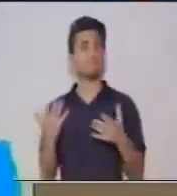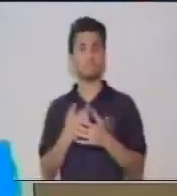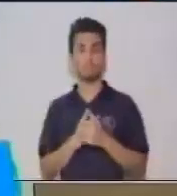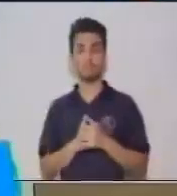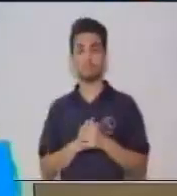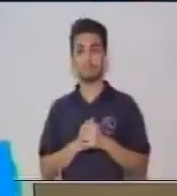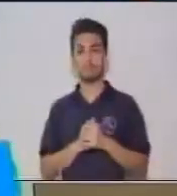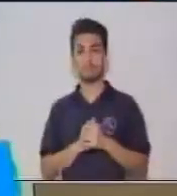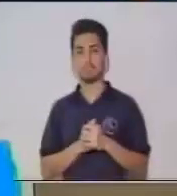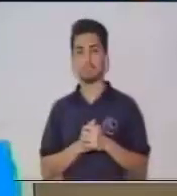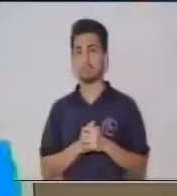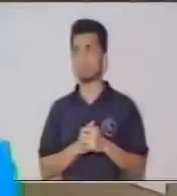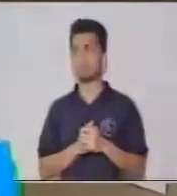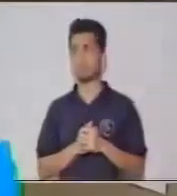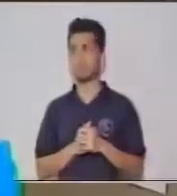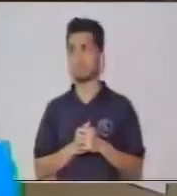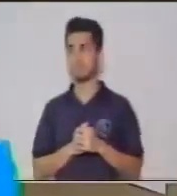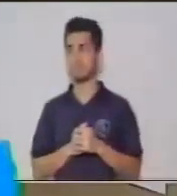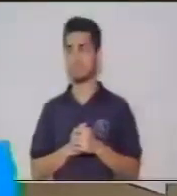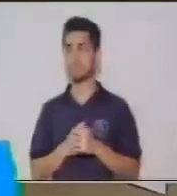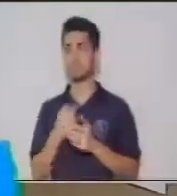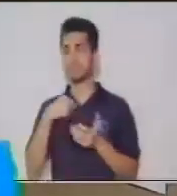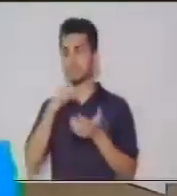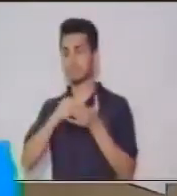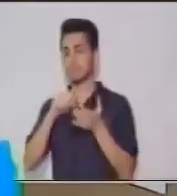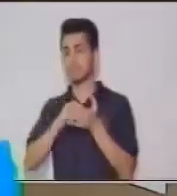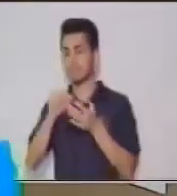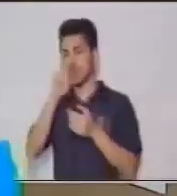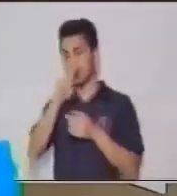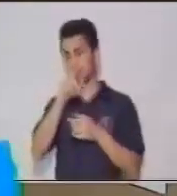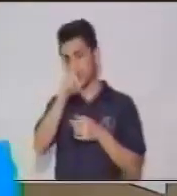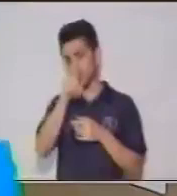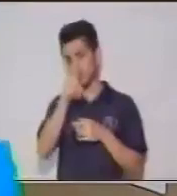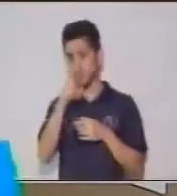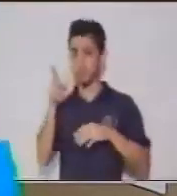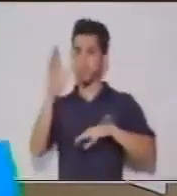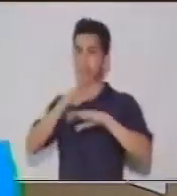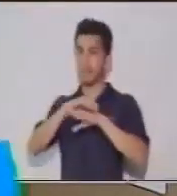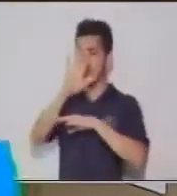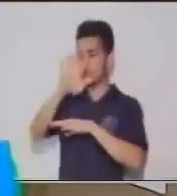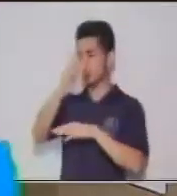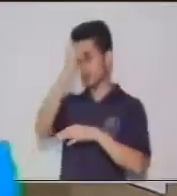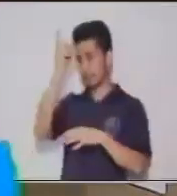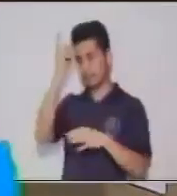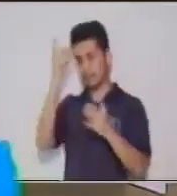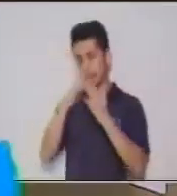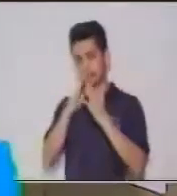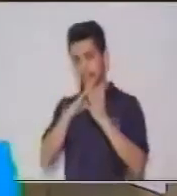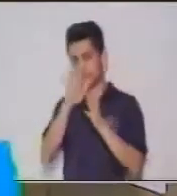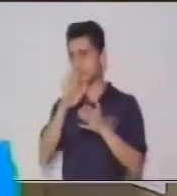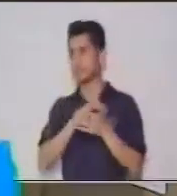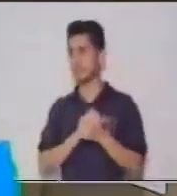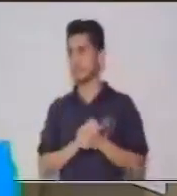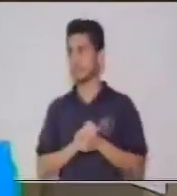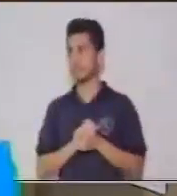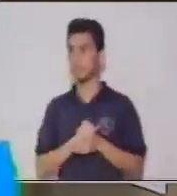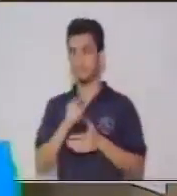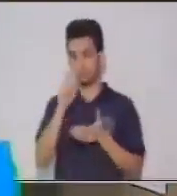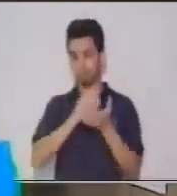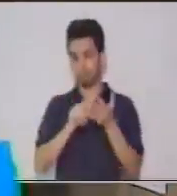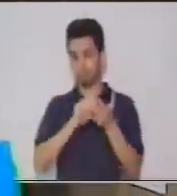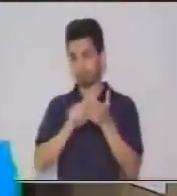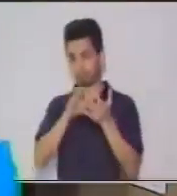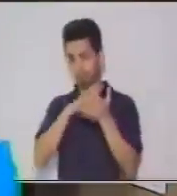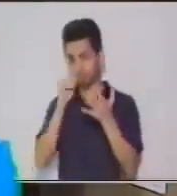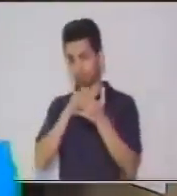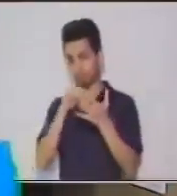Al igual, yo voy a anotar 2 y usted se va a encargar de otras 2, porque está tomando nota ahí